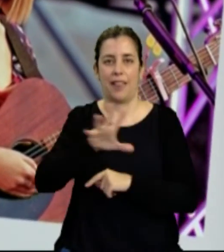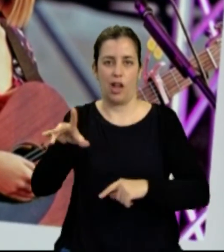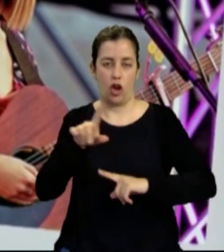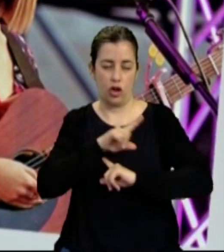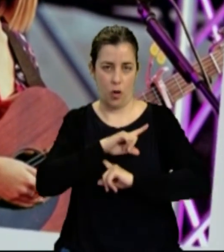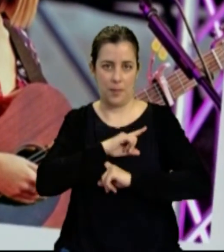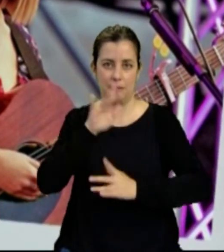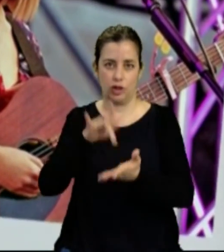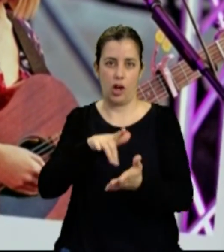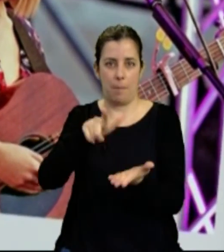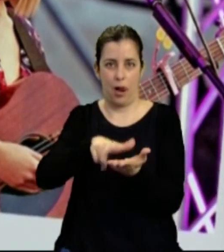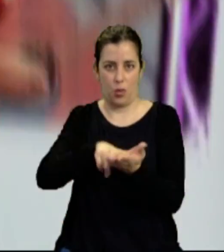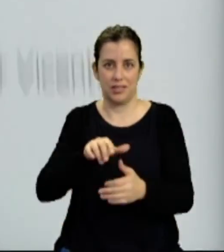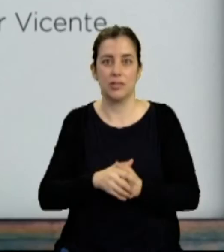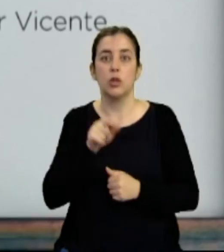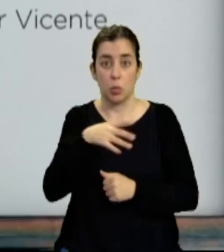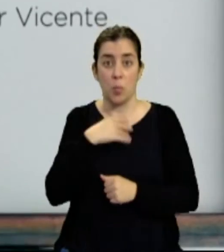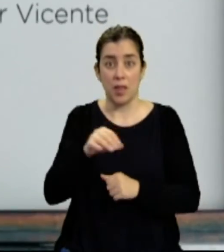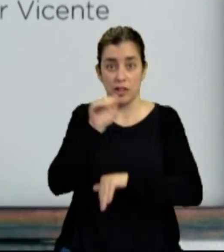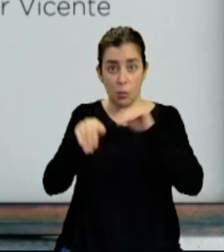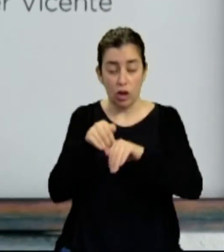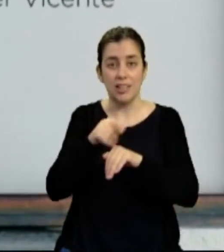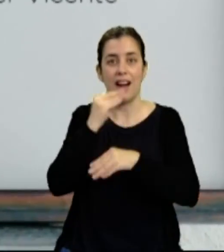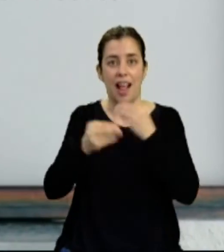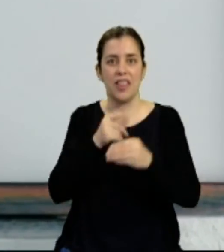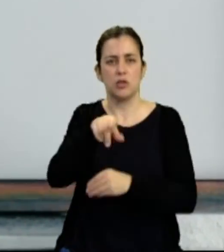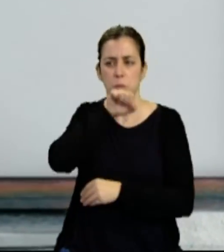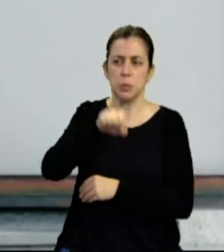votar a tu favorito o favorita en la web navarratelevisión.es.